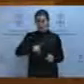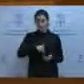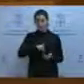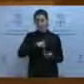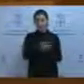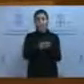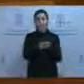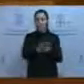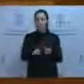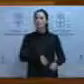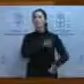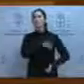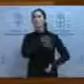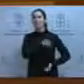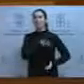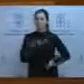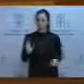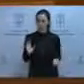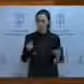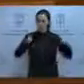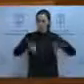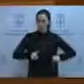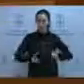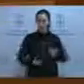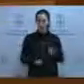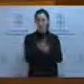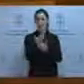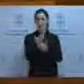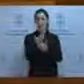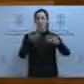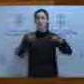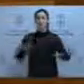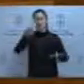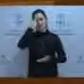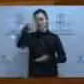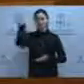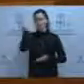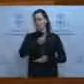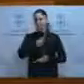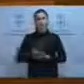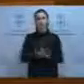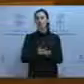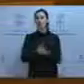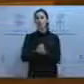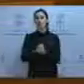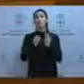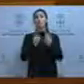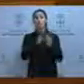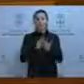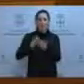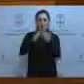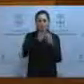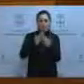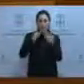de sindicatos esta misma mañana, y desde luego respeto todo, pero también a los estudios que publican